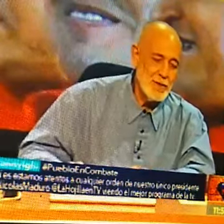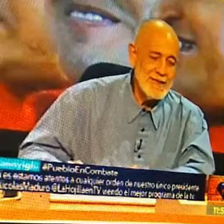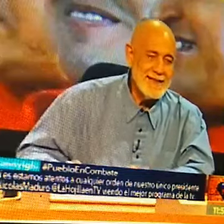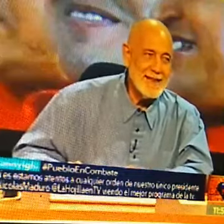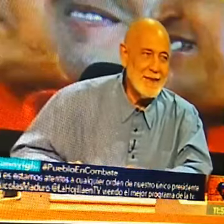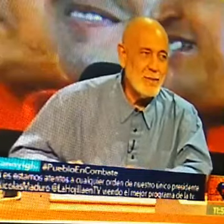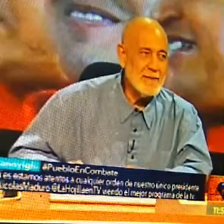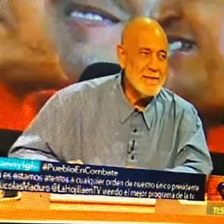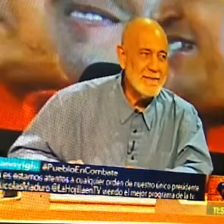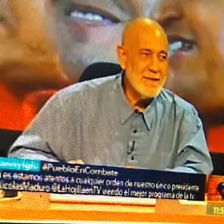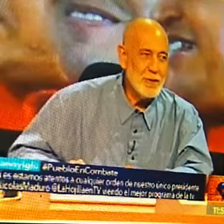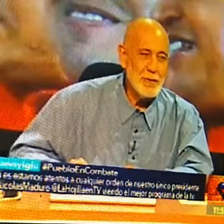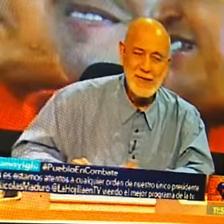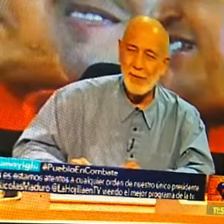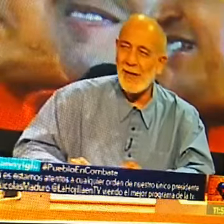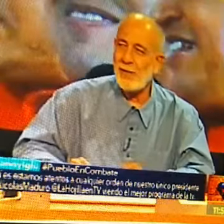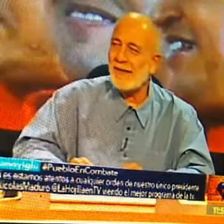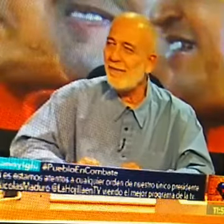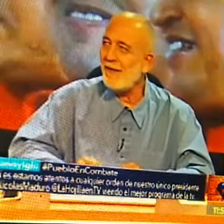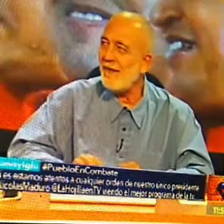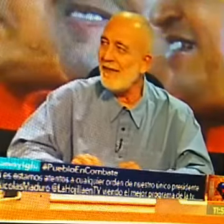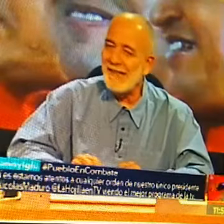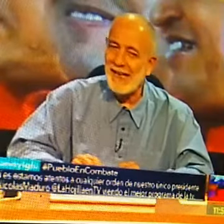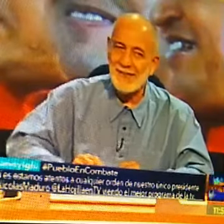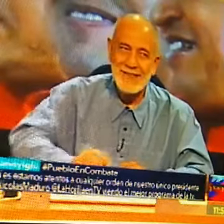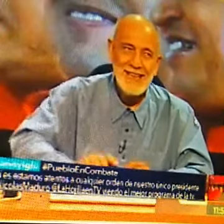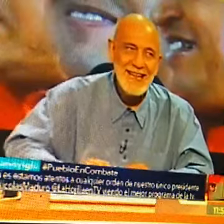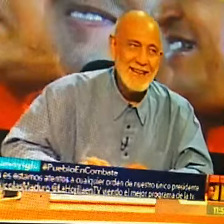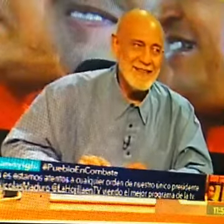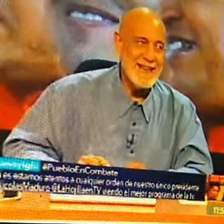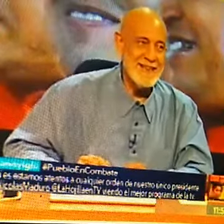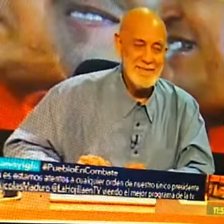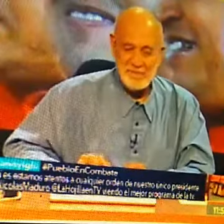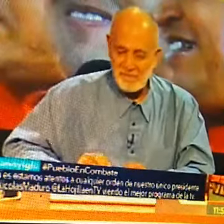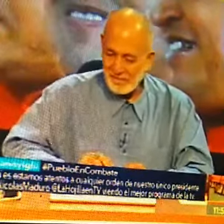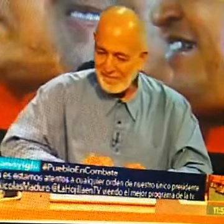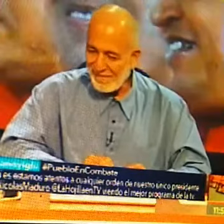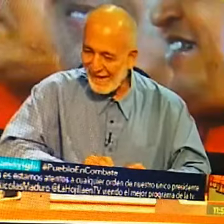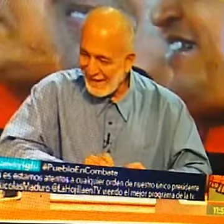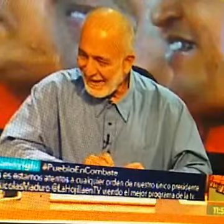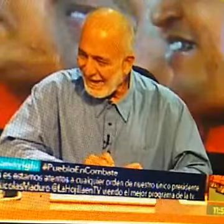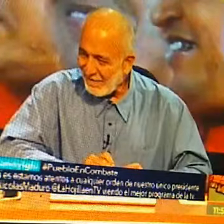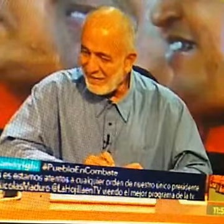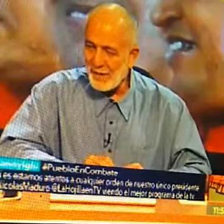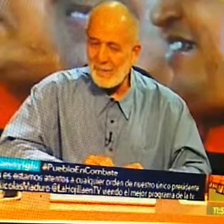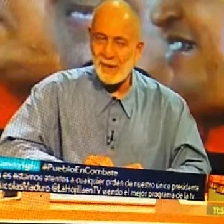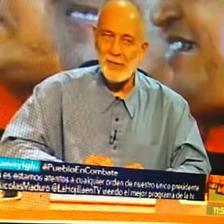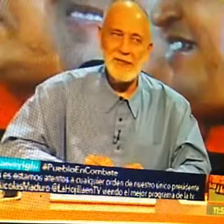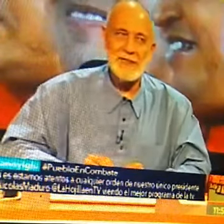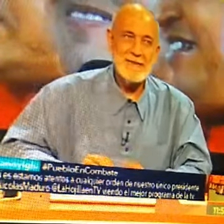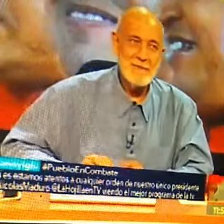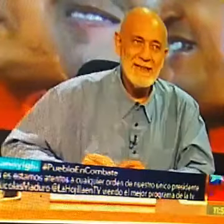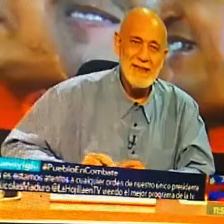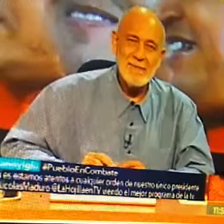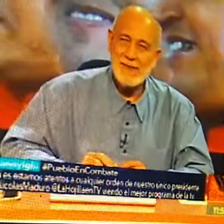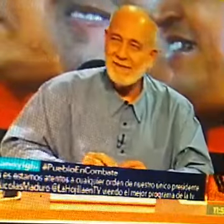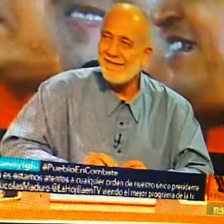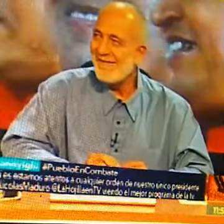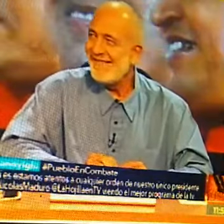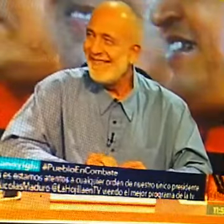Como decía Carlos Marx, o como escribió Carlos Marx y Engels, es el manifiesto del Partido Comunista, un